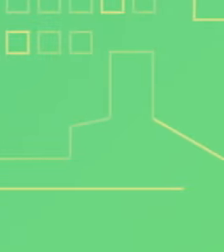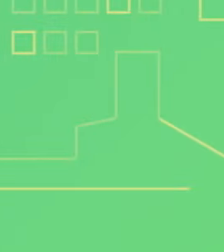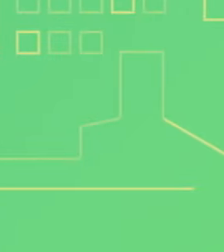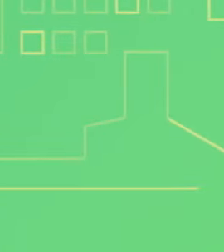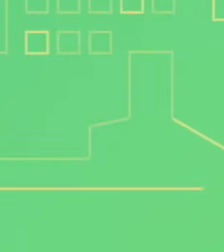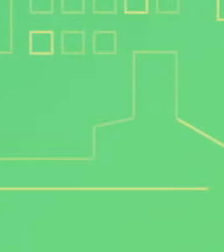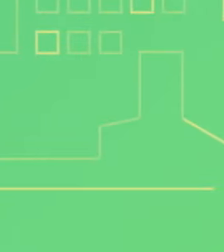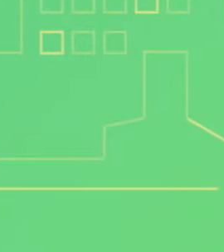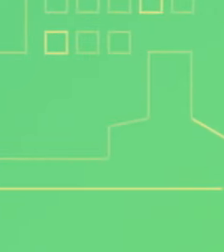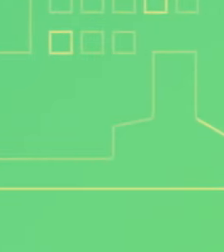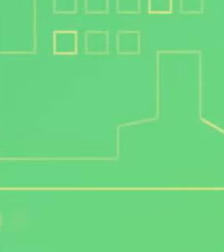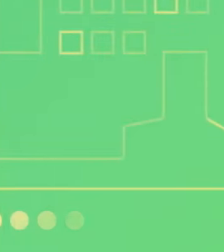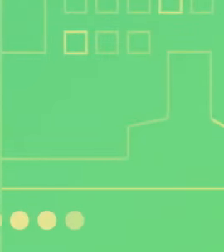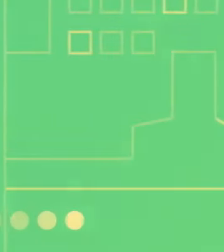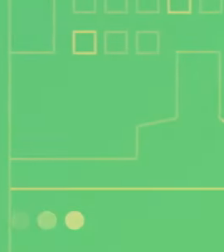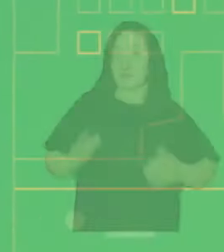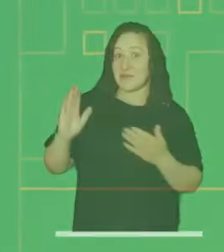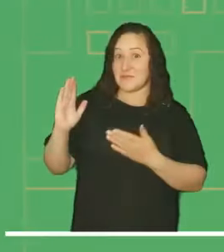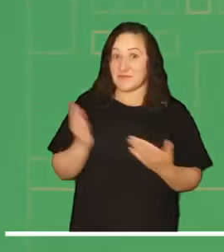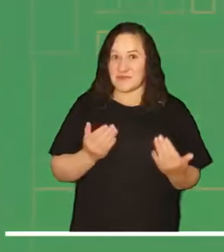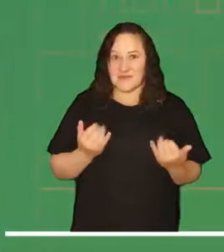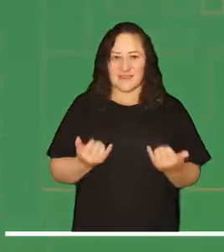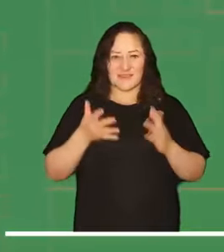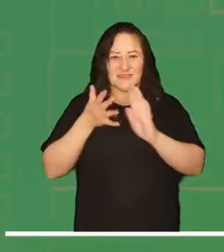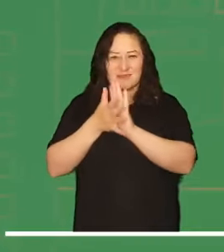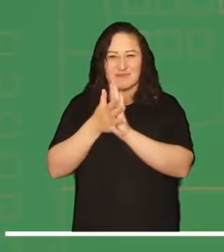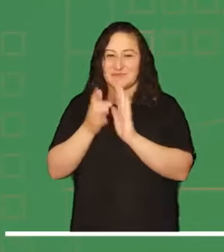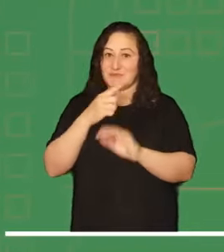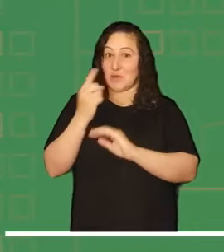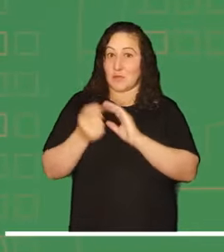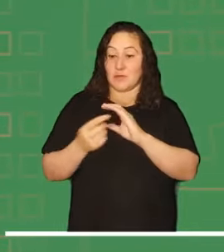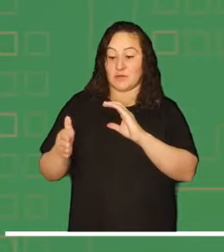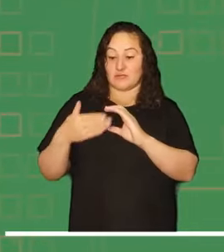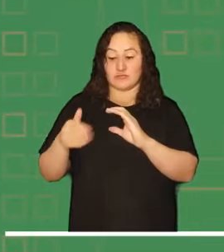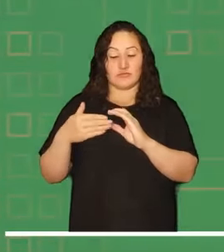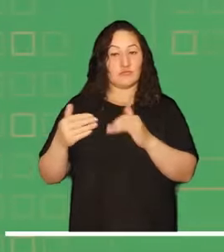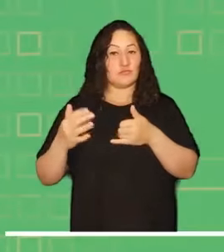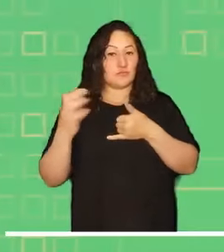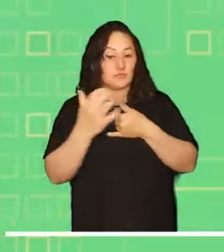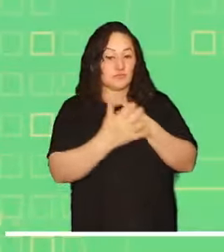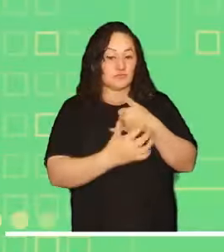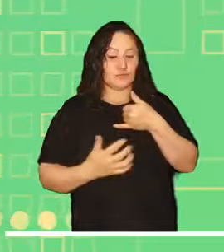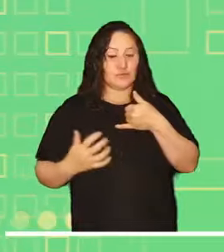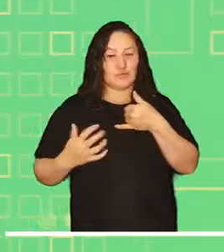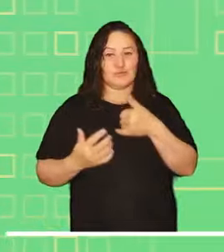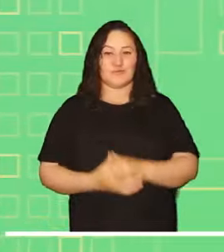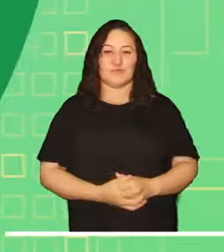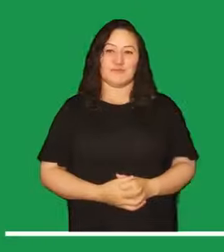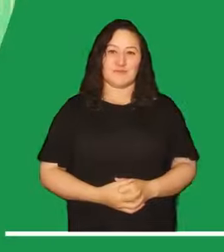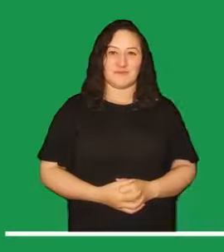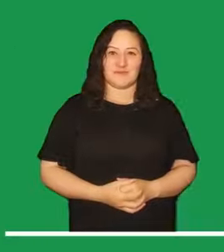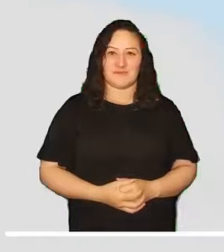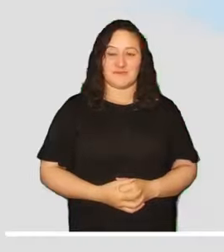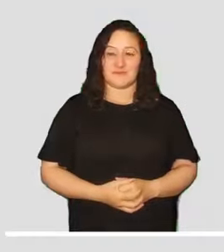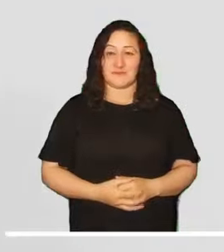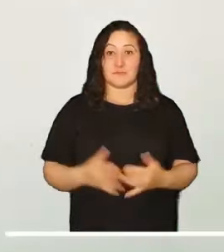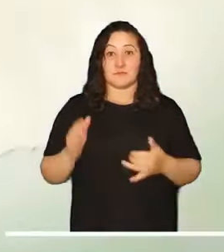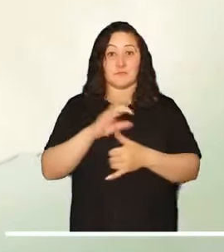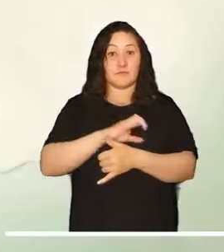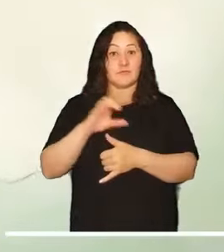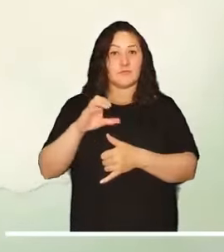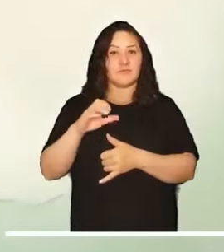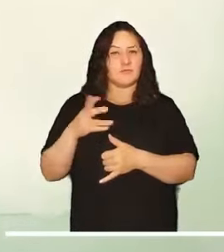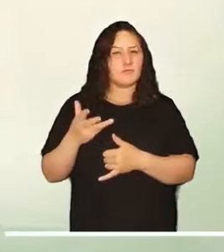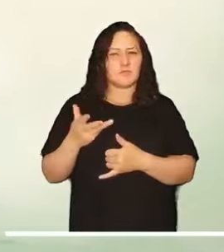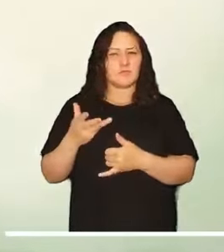Bienvenidos a nuestro pronóstico del tiempo en el que conoceremos las previsiones de cada una de las regiones del país. Por los